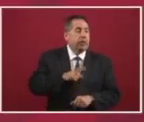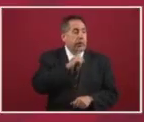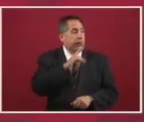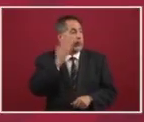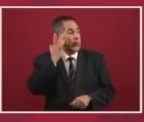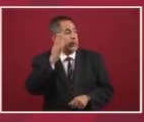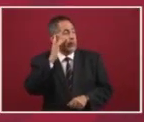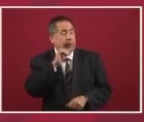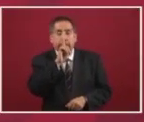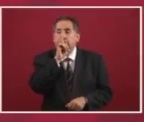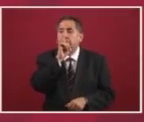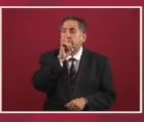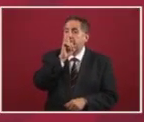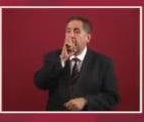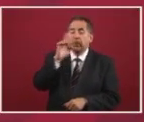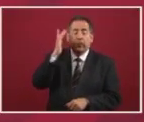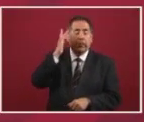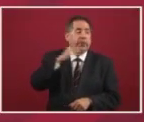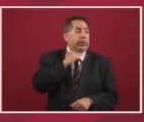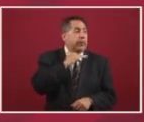se quedan calladitos